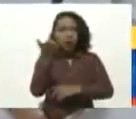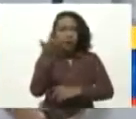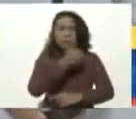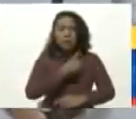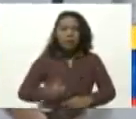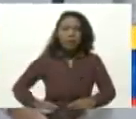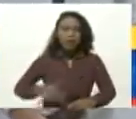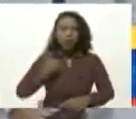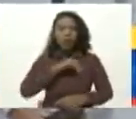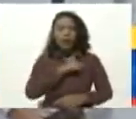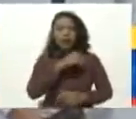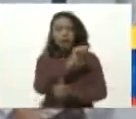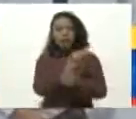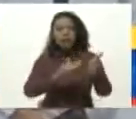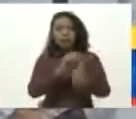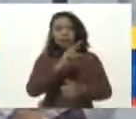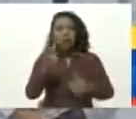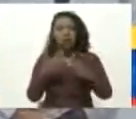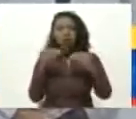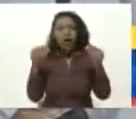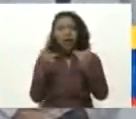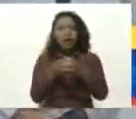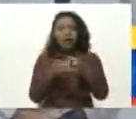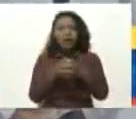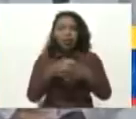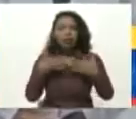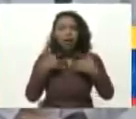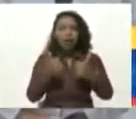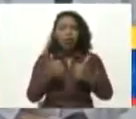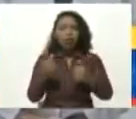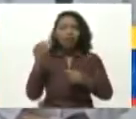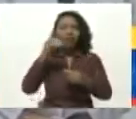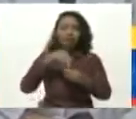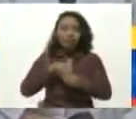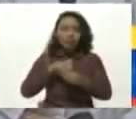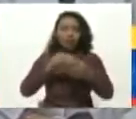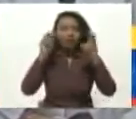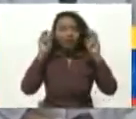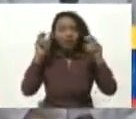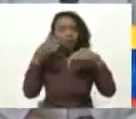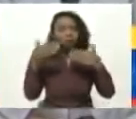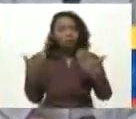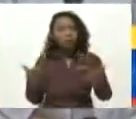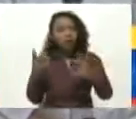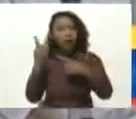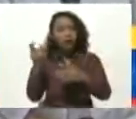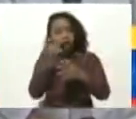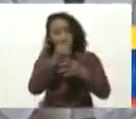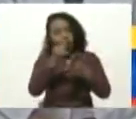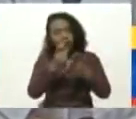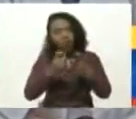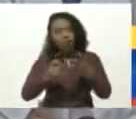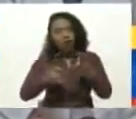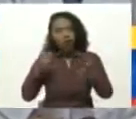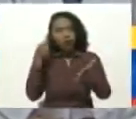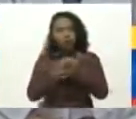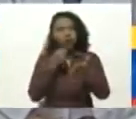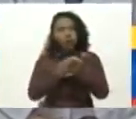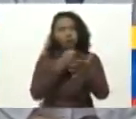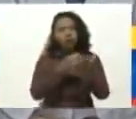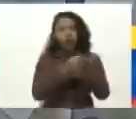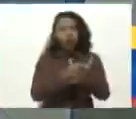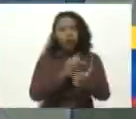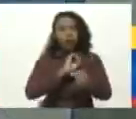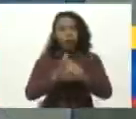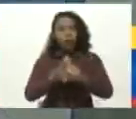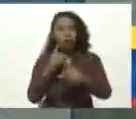nuestra vicepresidenta y por todo el equipo de salud. Dentro del ámbito de esas líneas, la lucha contra el COVID,